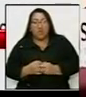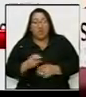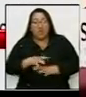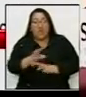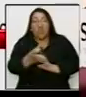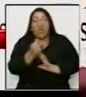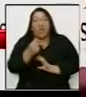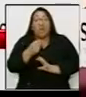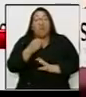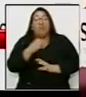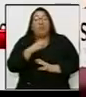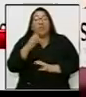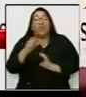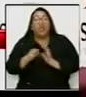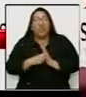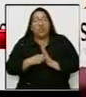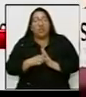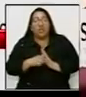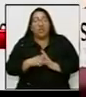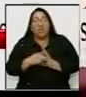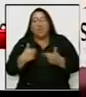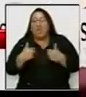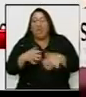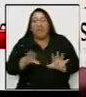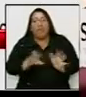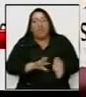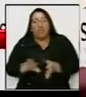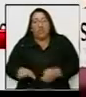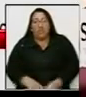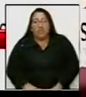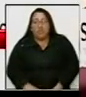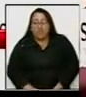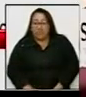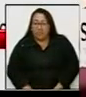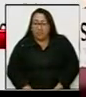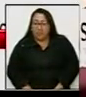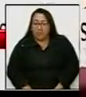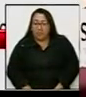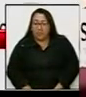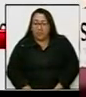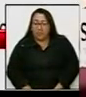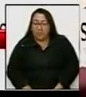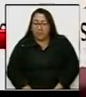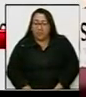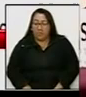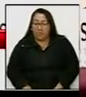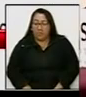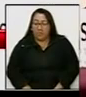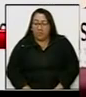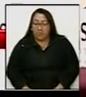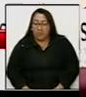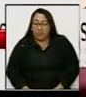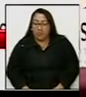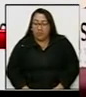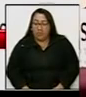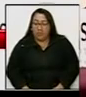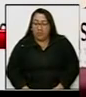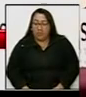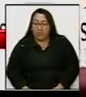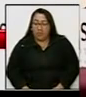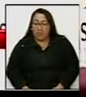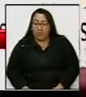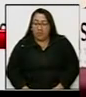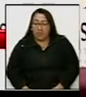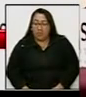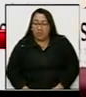Poder Ejecutivo, se haya abandonado completamente. Insistiría en que es importante que por lo